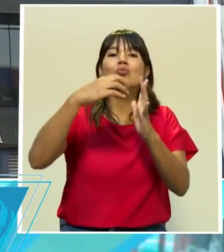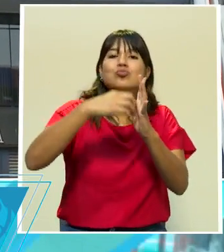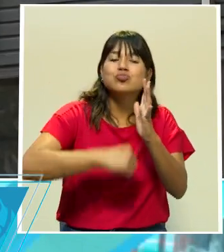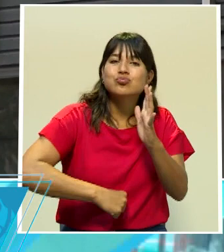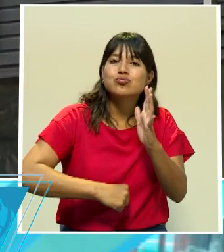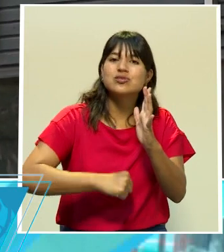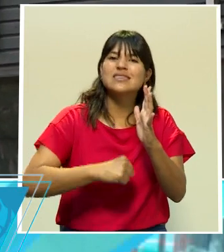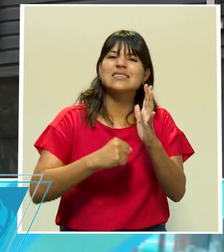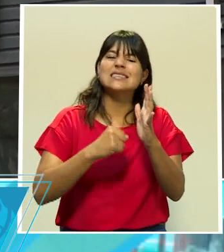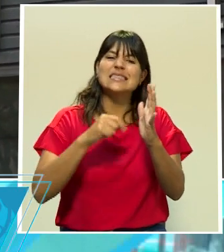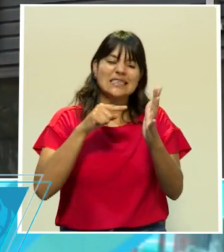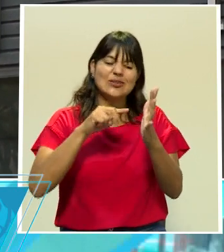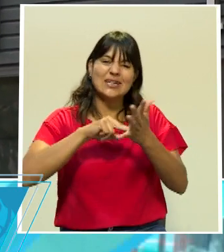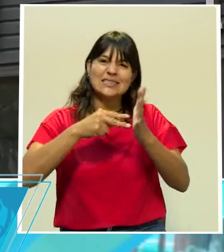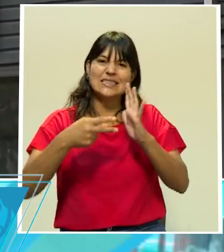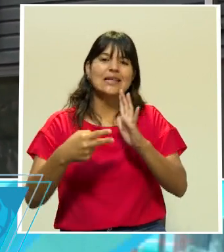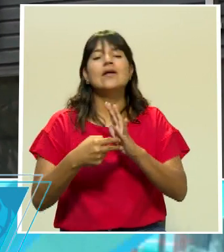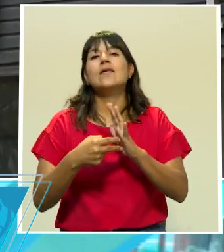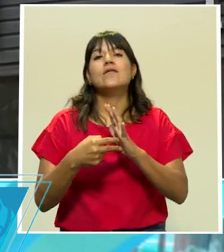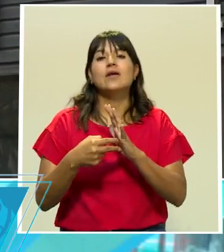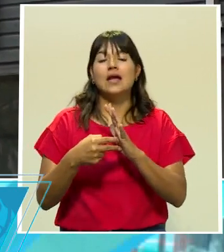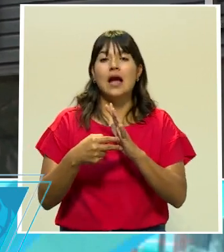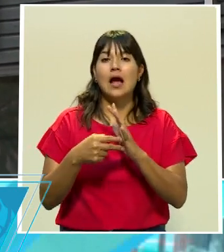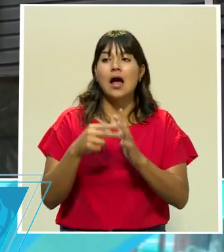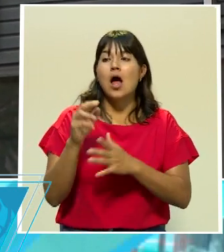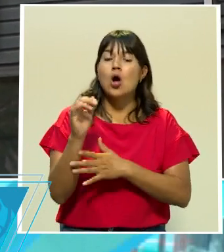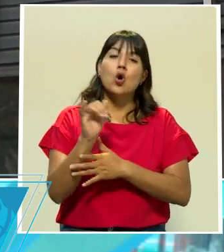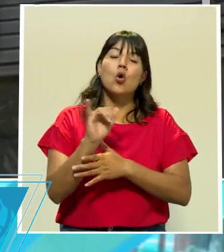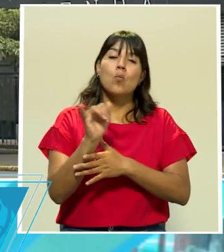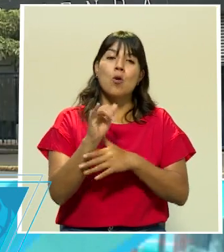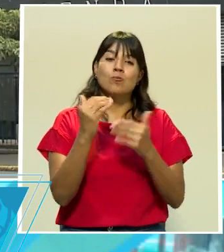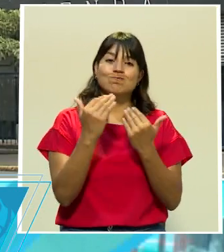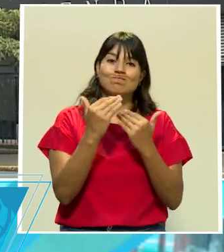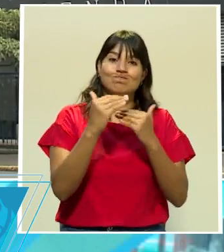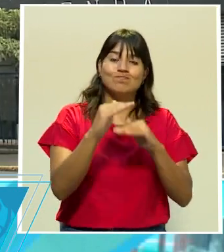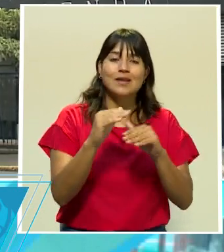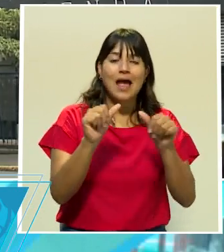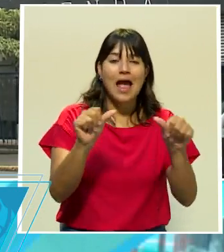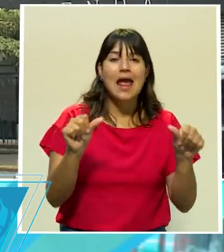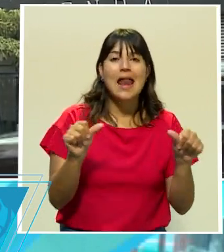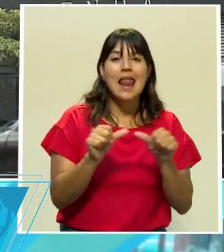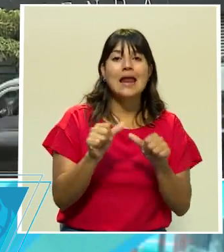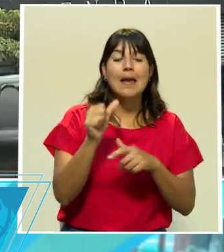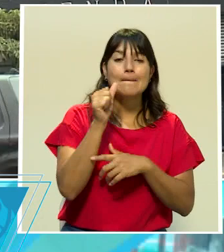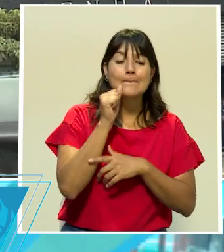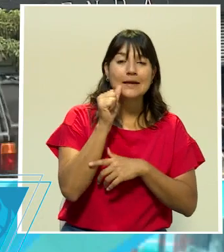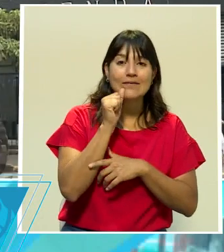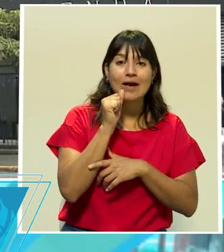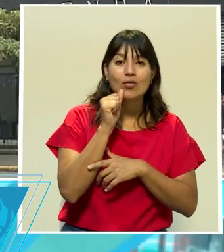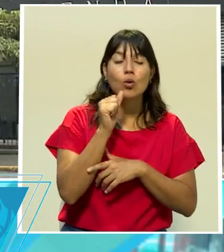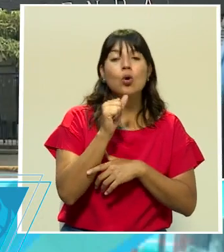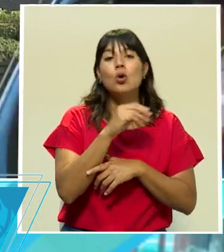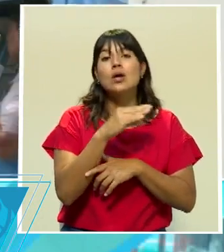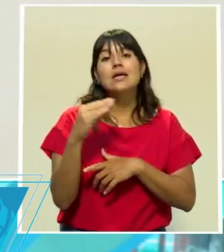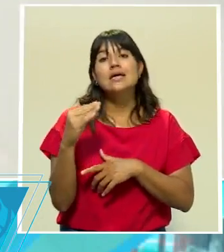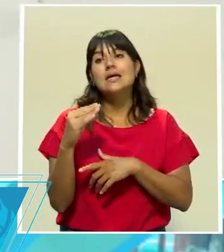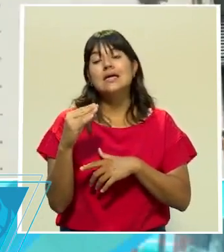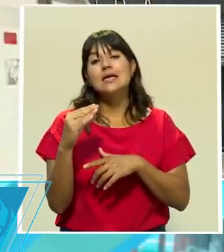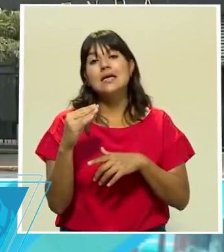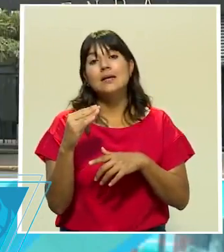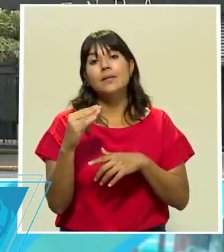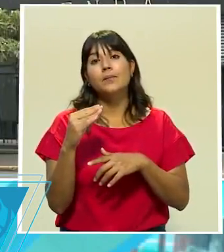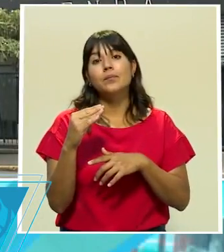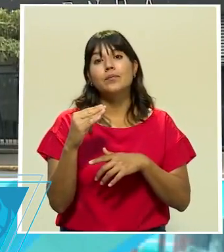al sector privado en los mercados de crédito interno, dando un menor margen de crédito para el desarrollo de